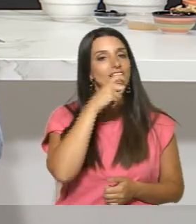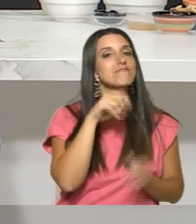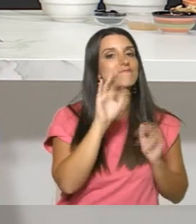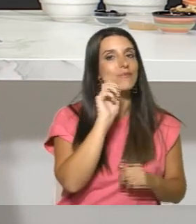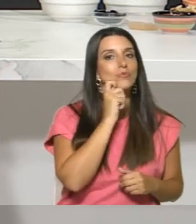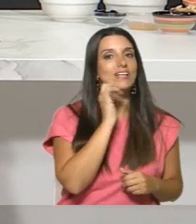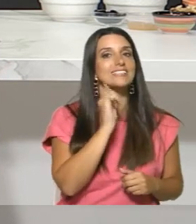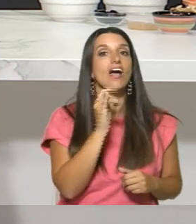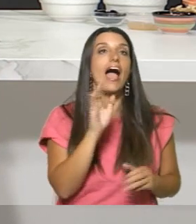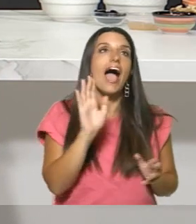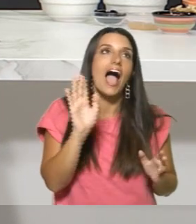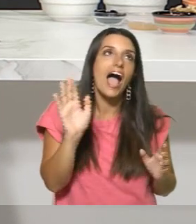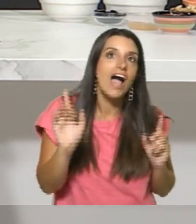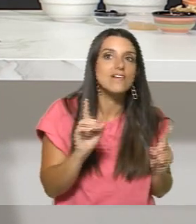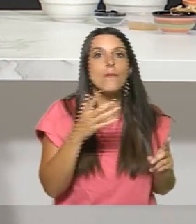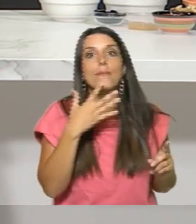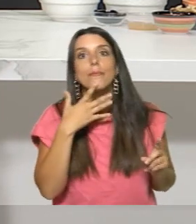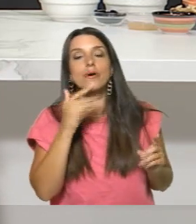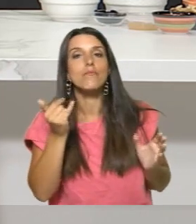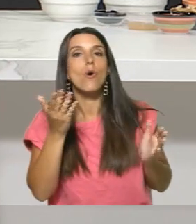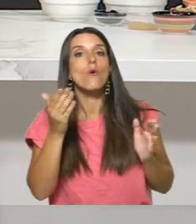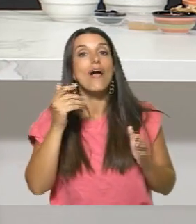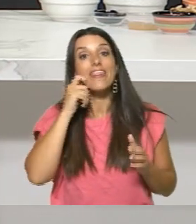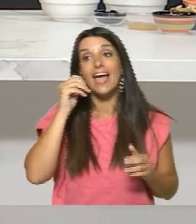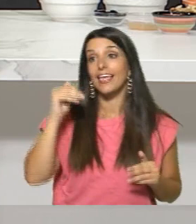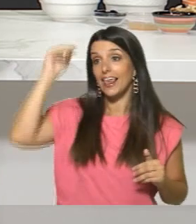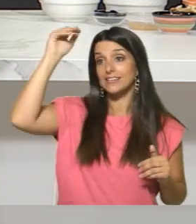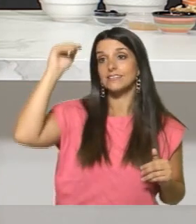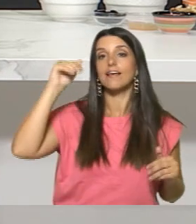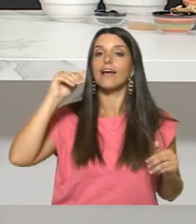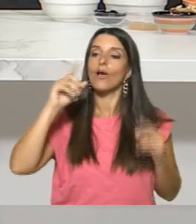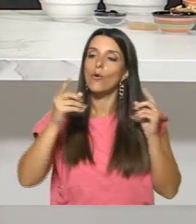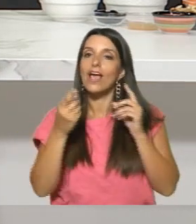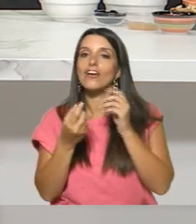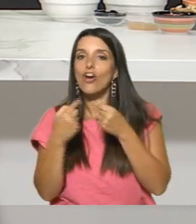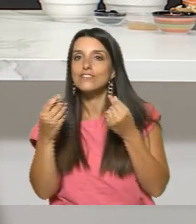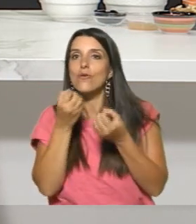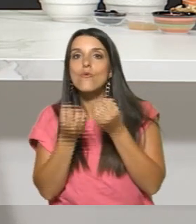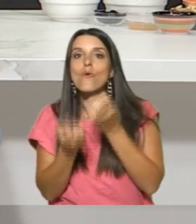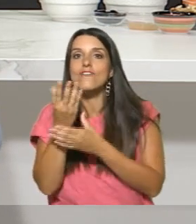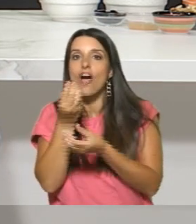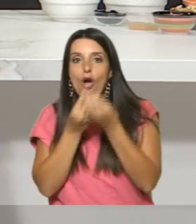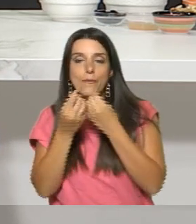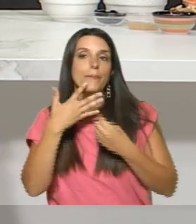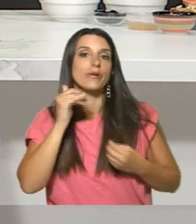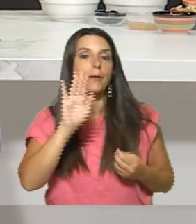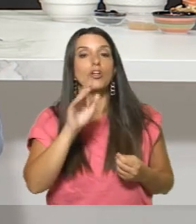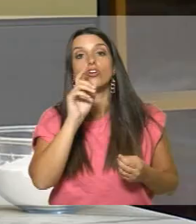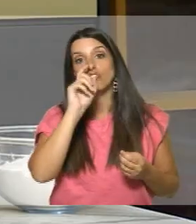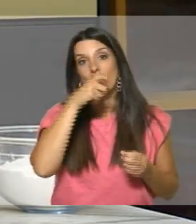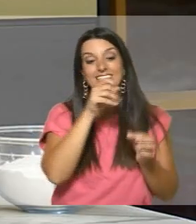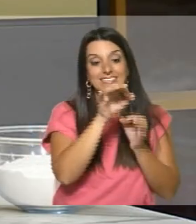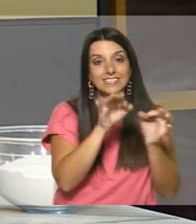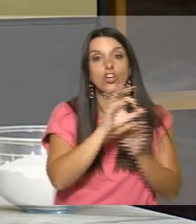que hay algunas cuestiones que van, cuando uno va creciendo, ¿sí? Vas incorporando. Vas también, incorporando, ¿no? Porque, bueno, ahí está. Como... Pero, por ejemplo, mira, chips de chocolate